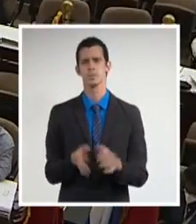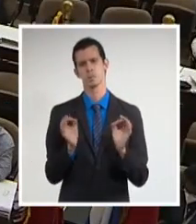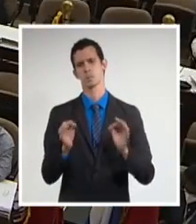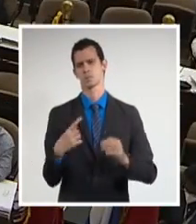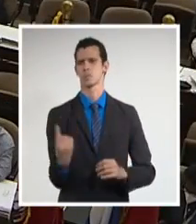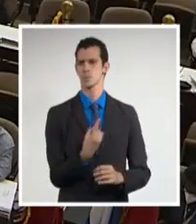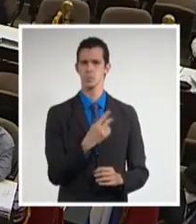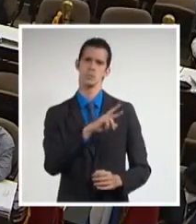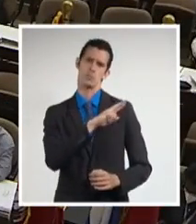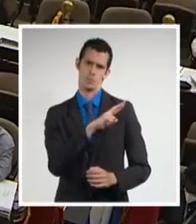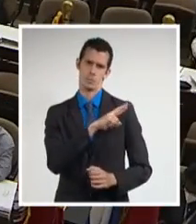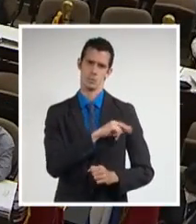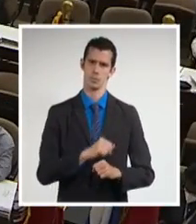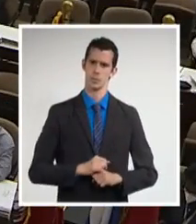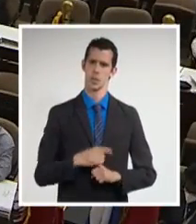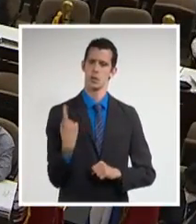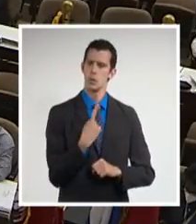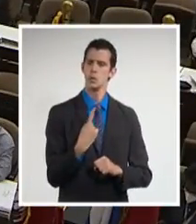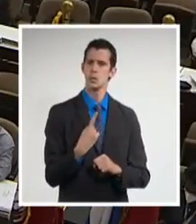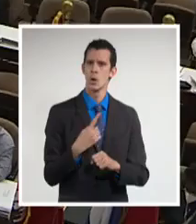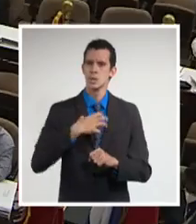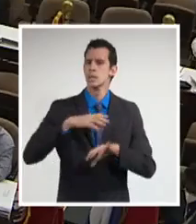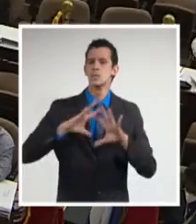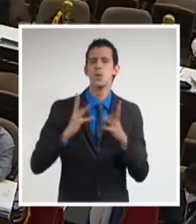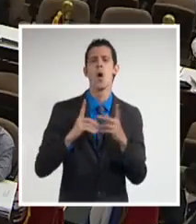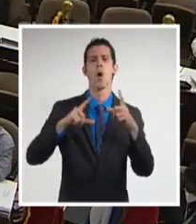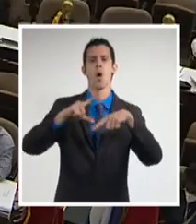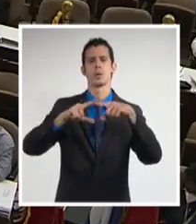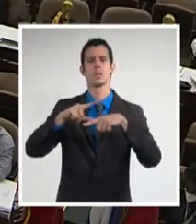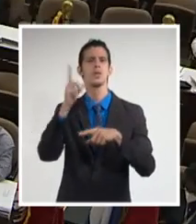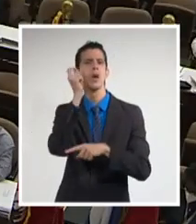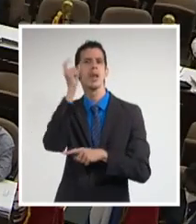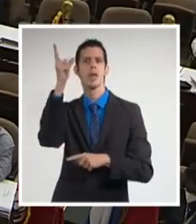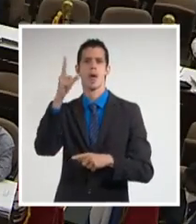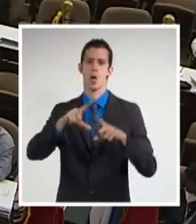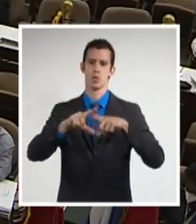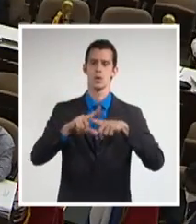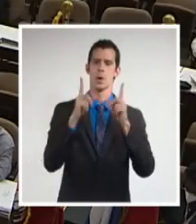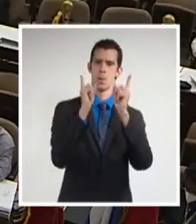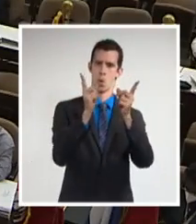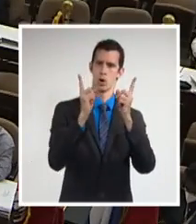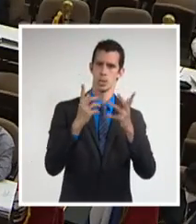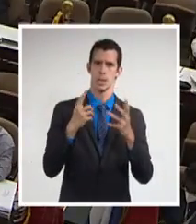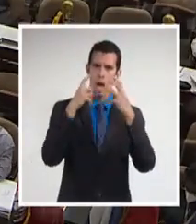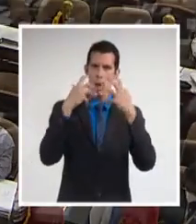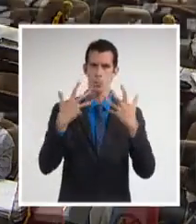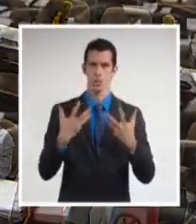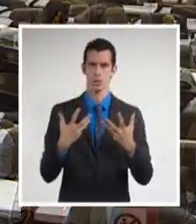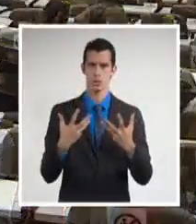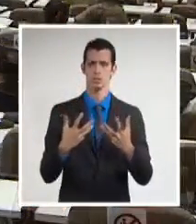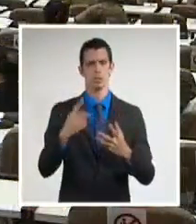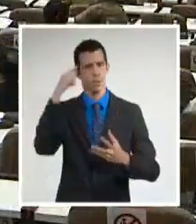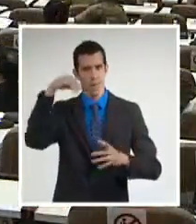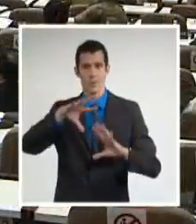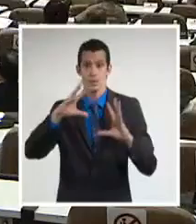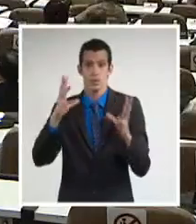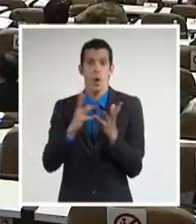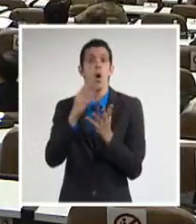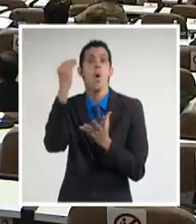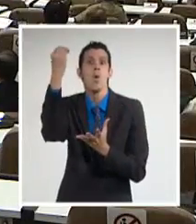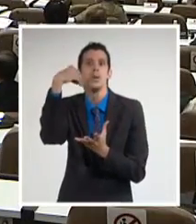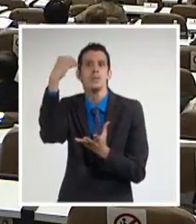para defender. Es imprescindible moverlas con inteligencia, eficacia y rigor.